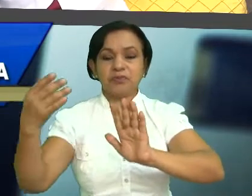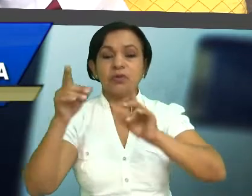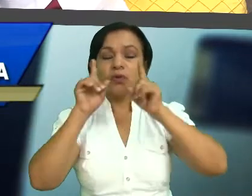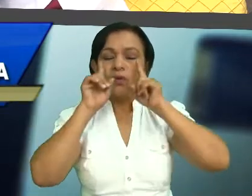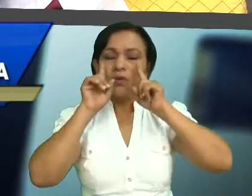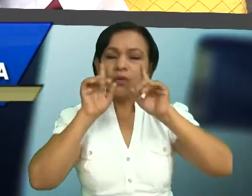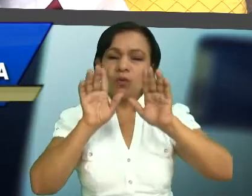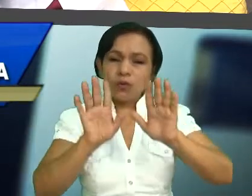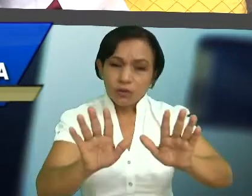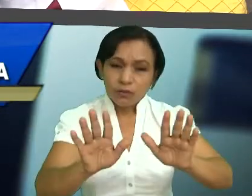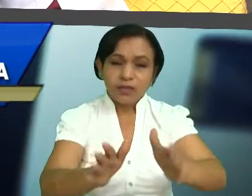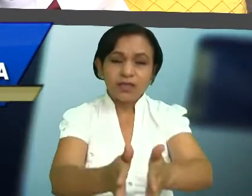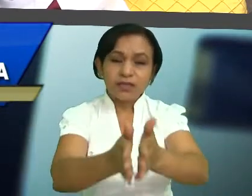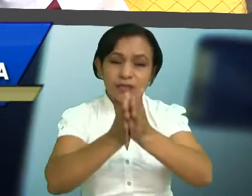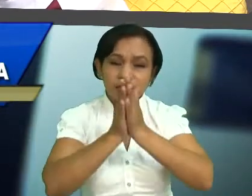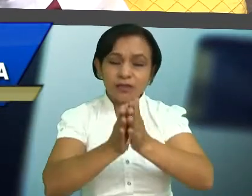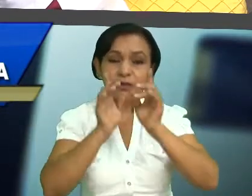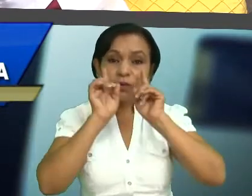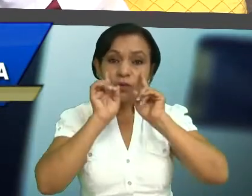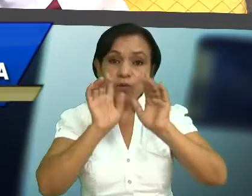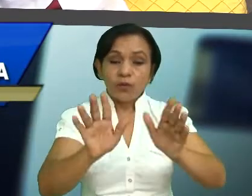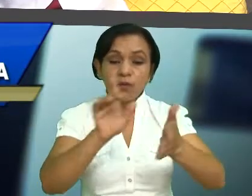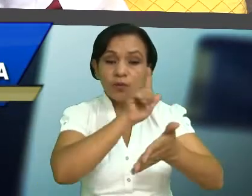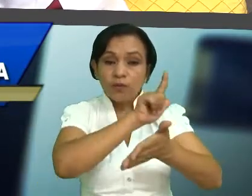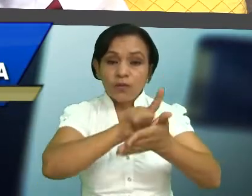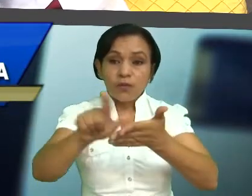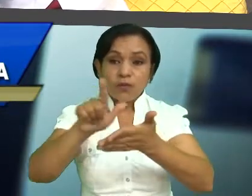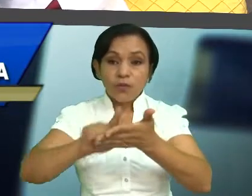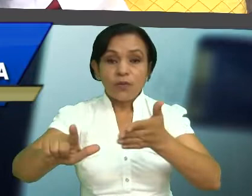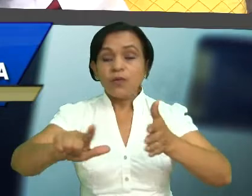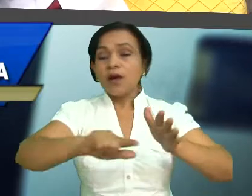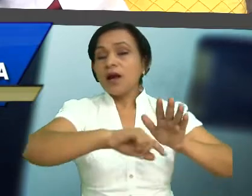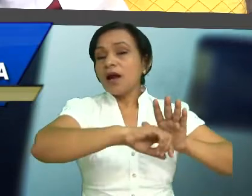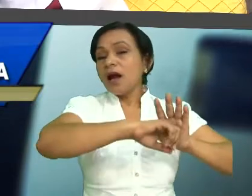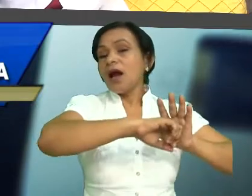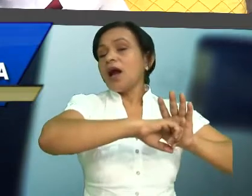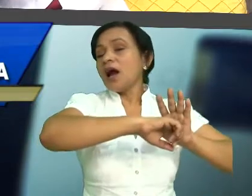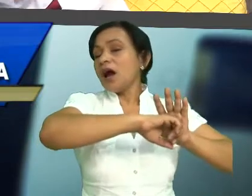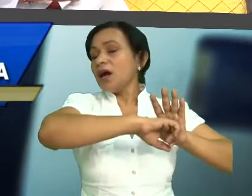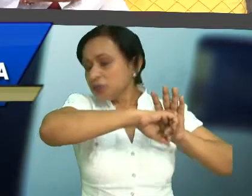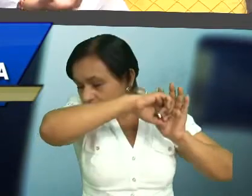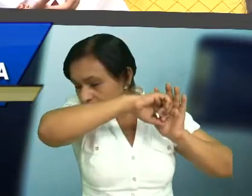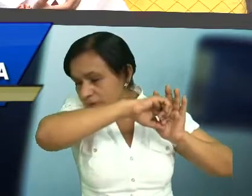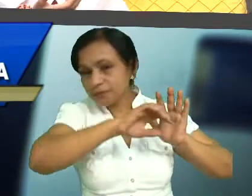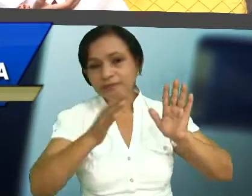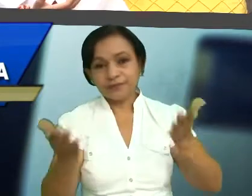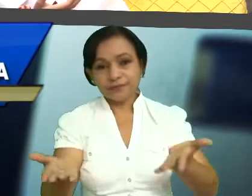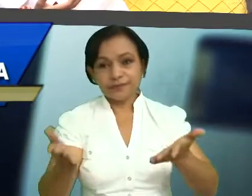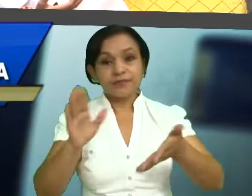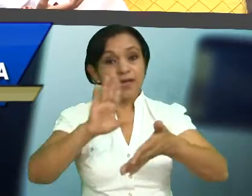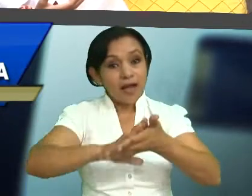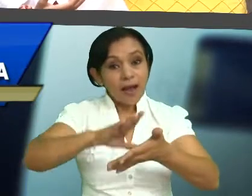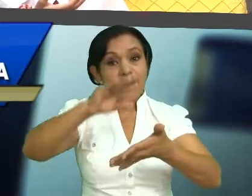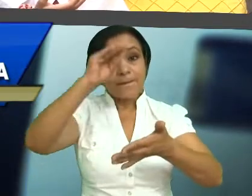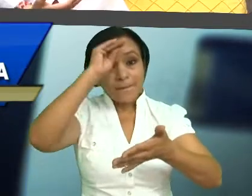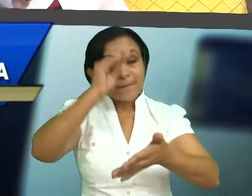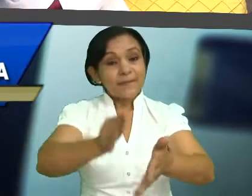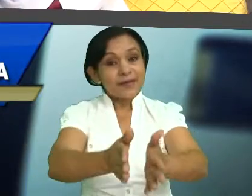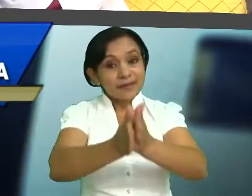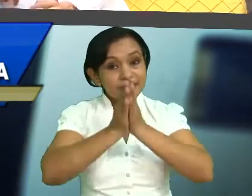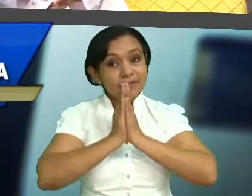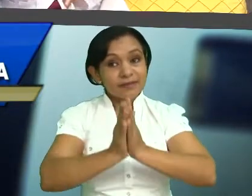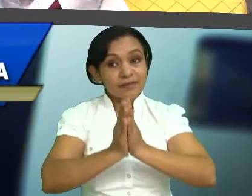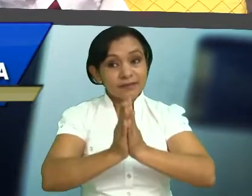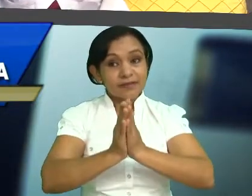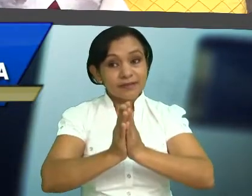de cómo nosotros vamos a tener la higiene del estornudo. Tenemos que aprender a cómo nosotros debemos de estornudar.